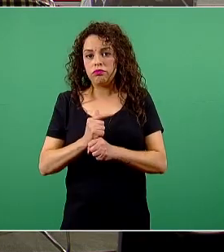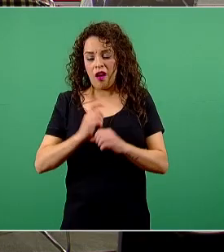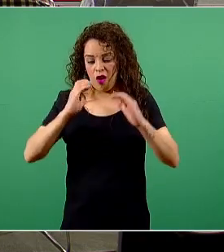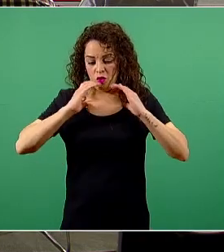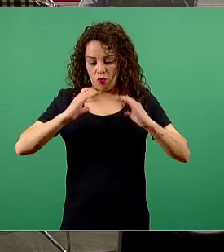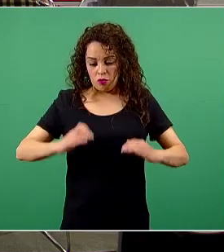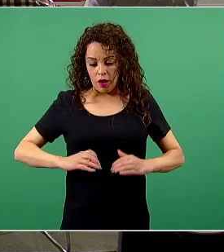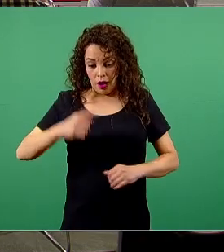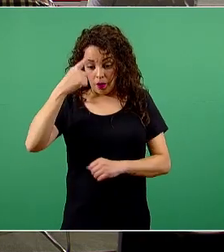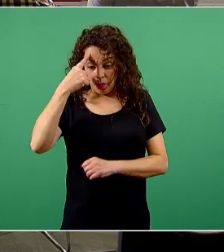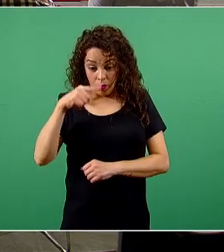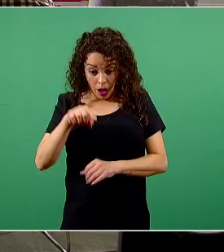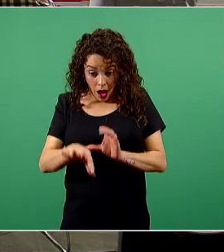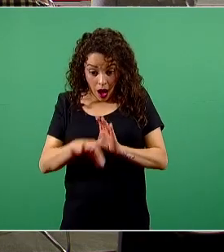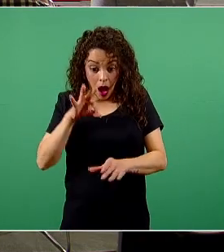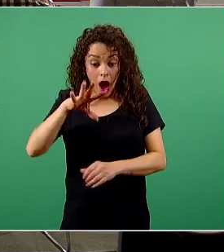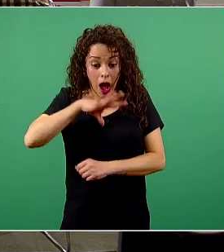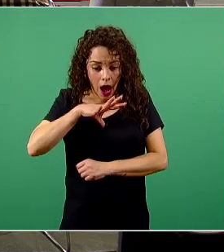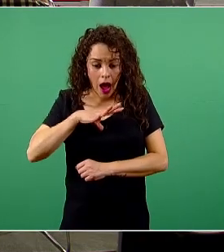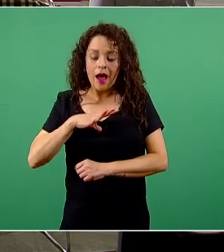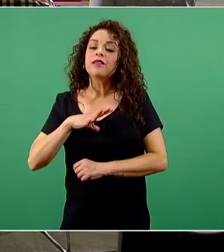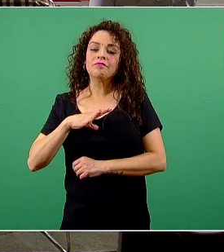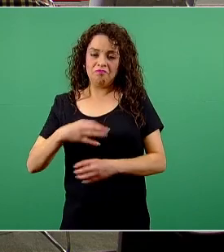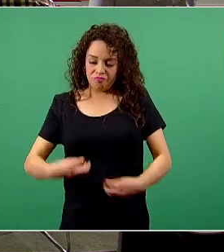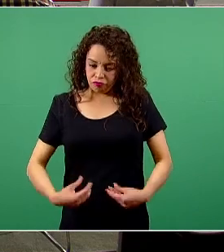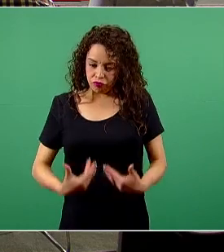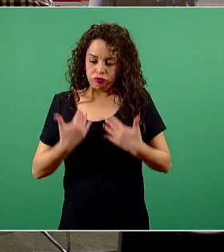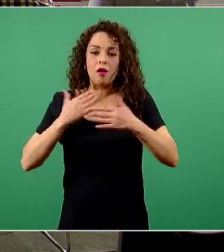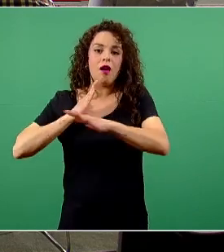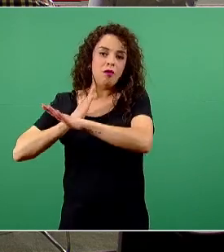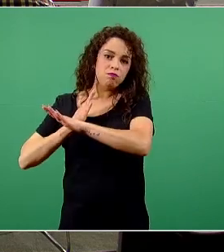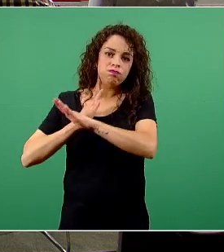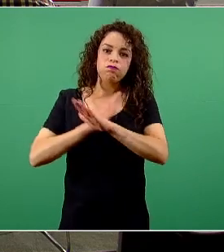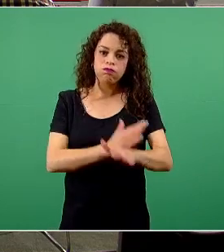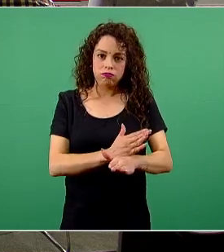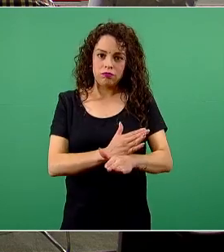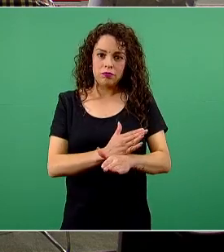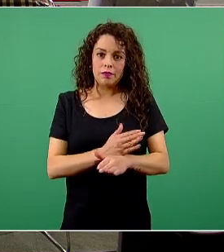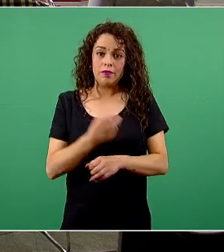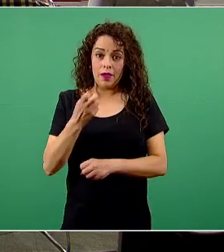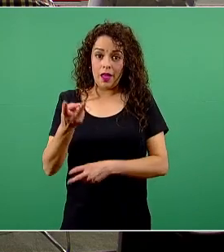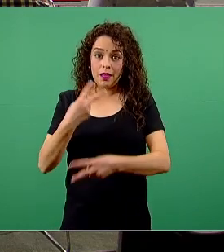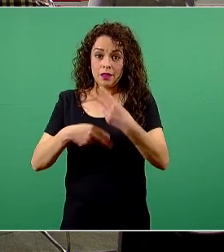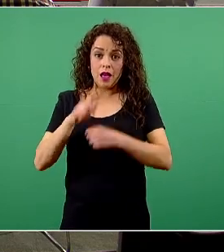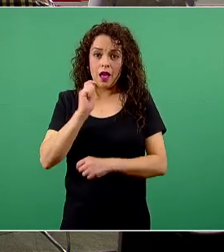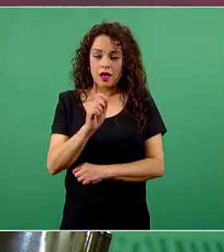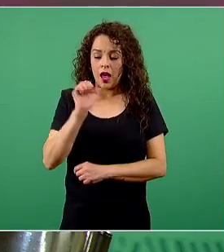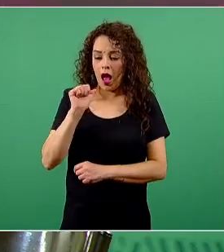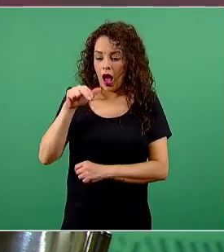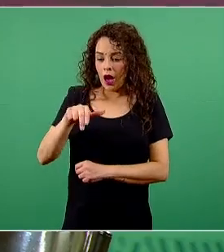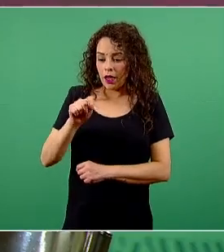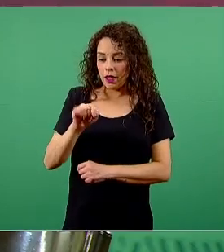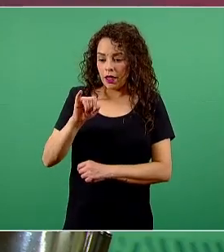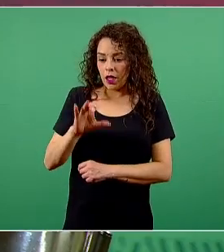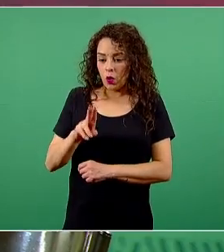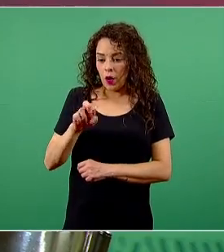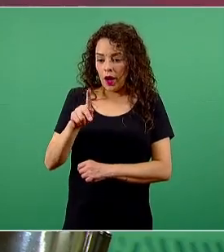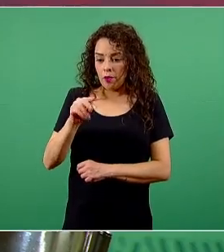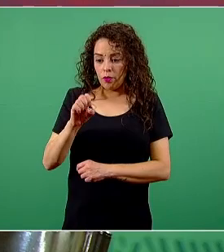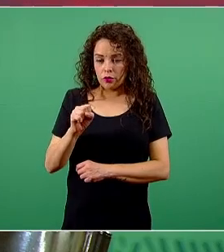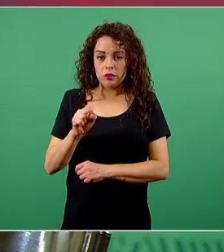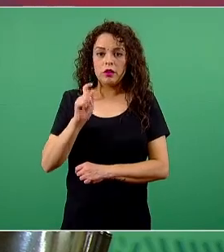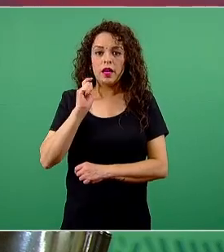defensas y produce sustancias que se llaman anticuerpos que pueden adherirse, pegarse a los